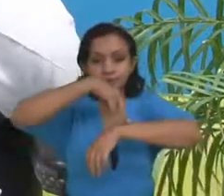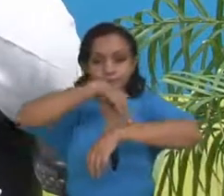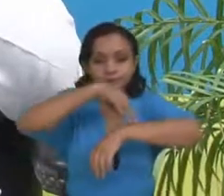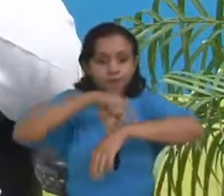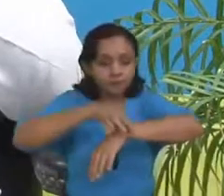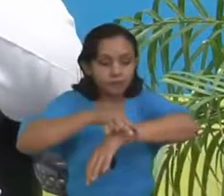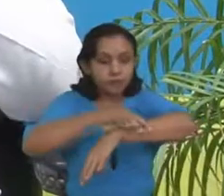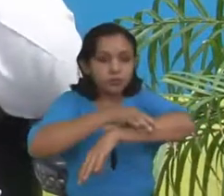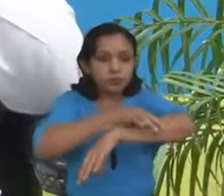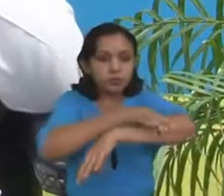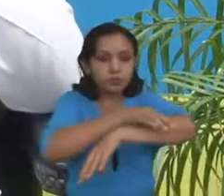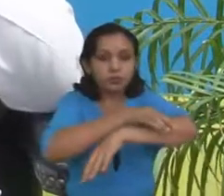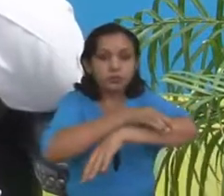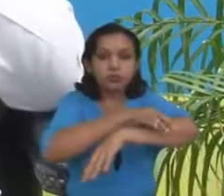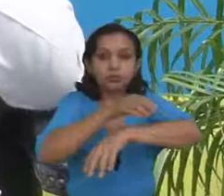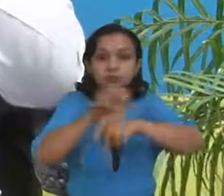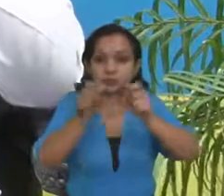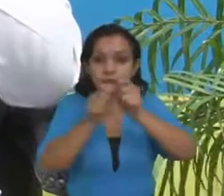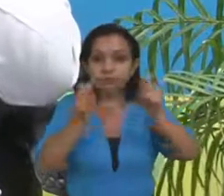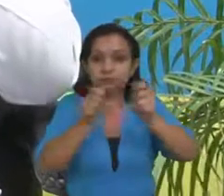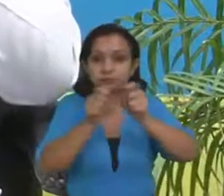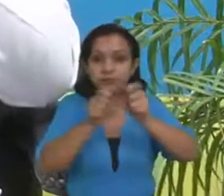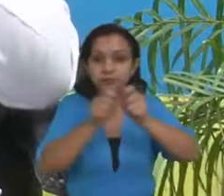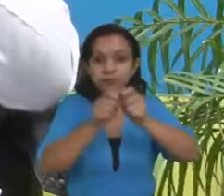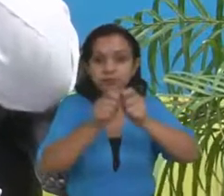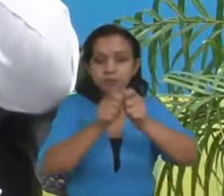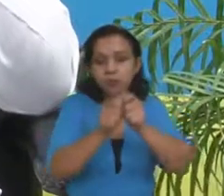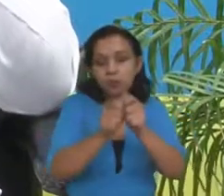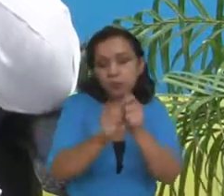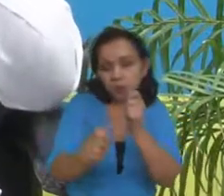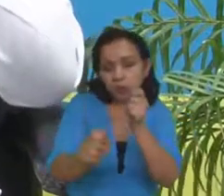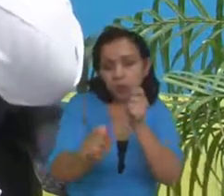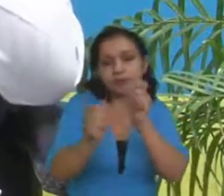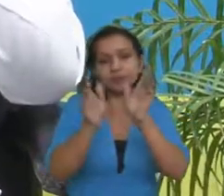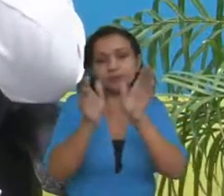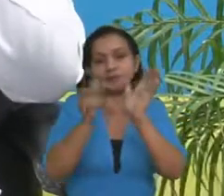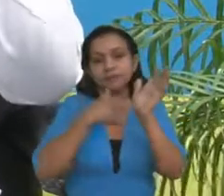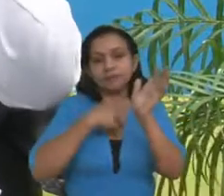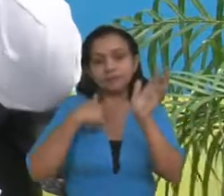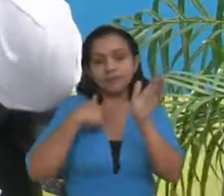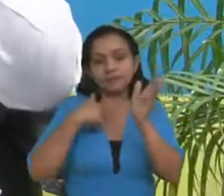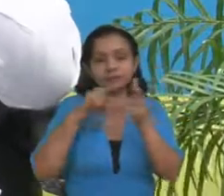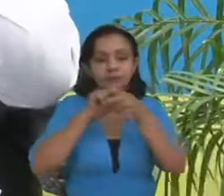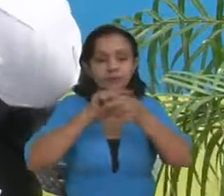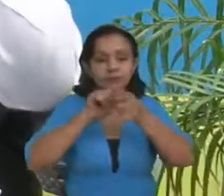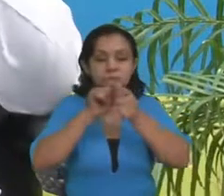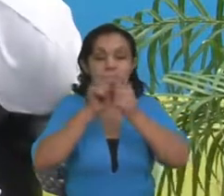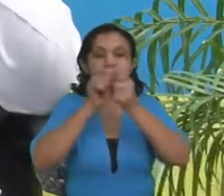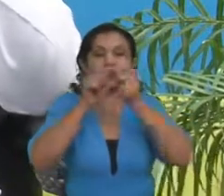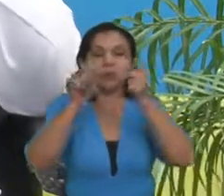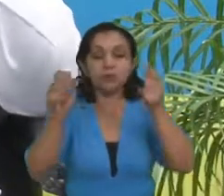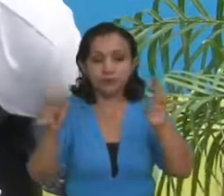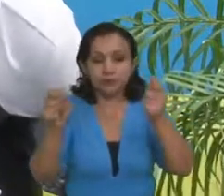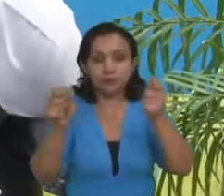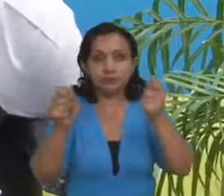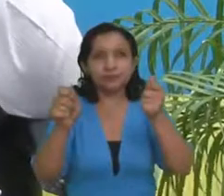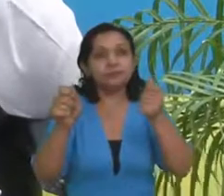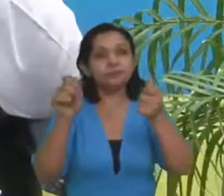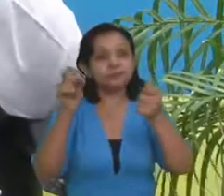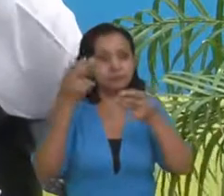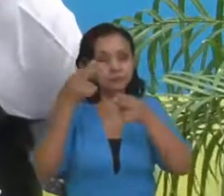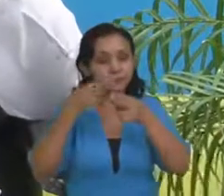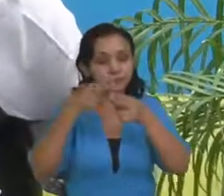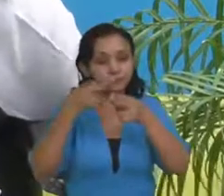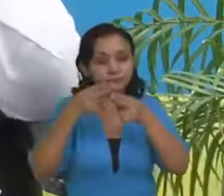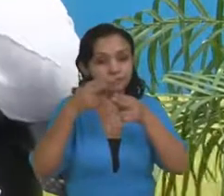ligamentos, ¿verdad? Entonces ellos se distienden. Esa elongación del ligamento es lo que